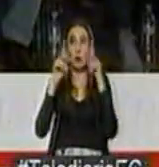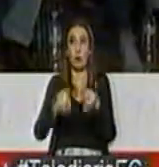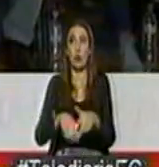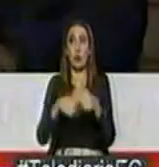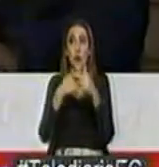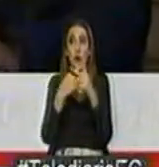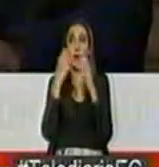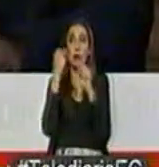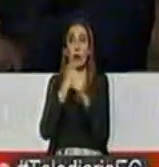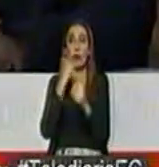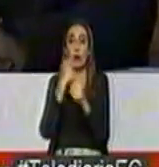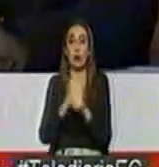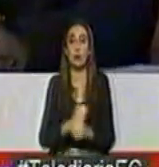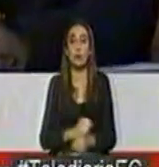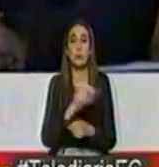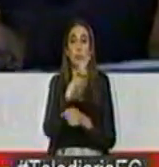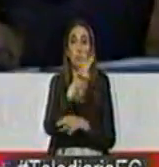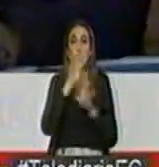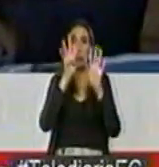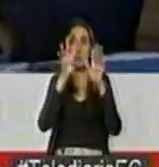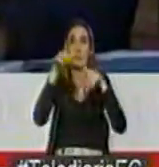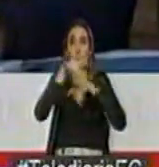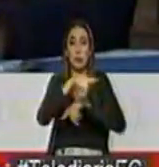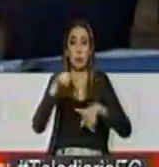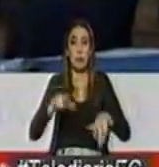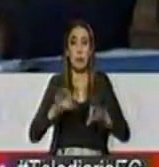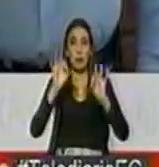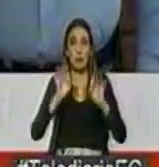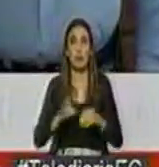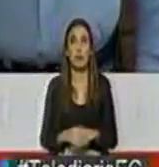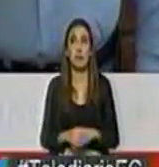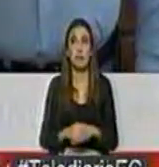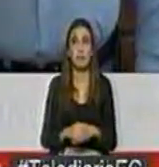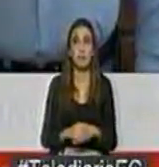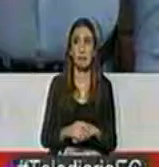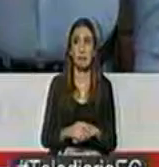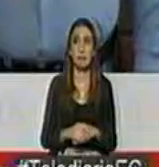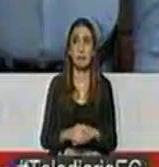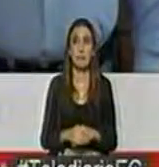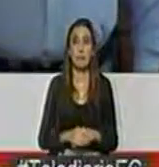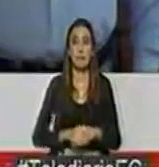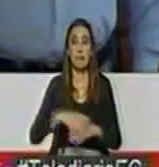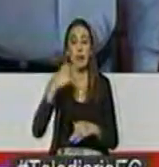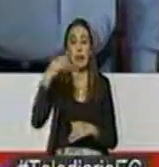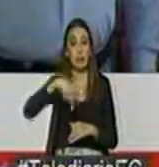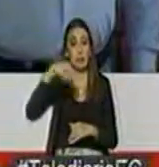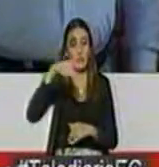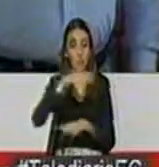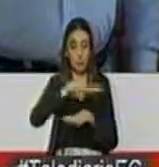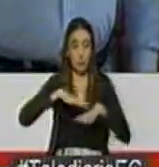en los 29 puntos críticos la próxima semana y